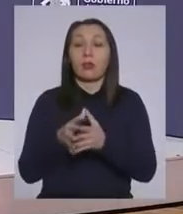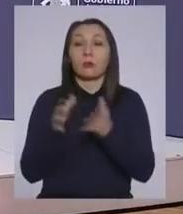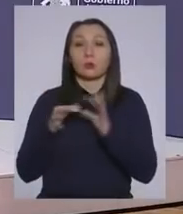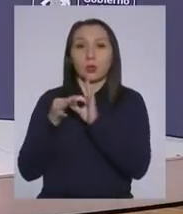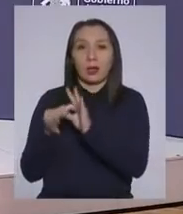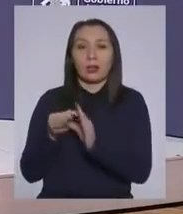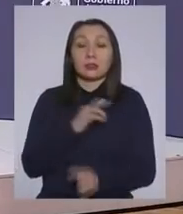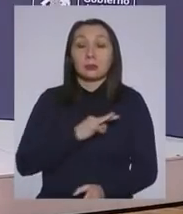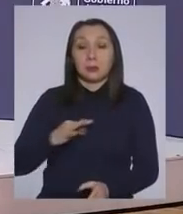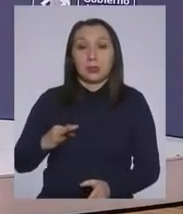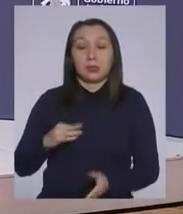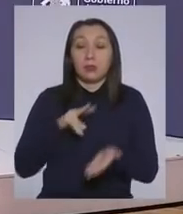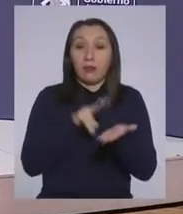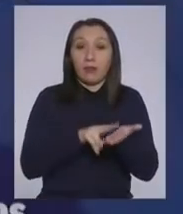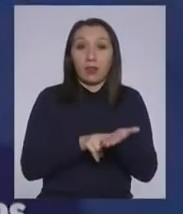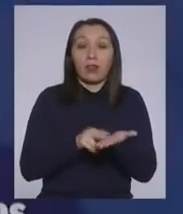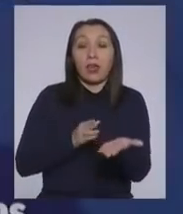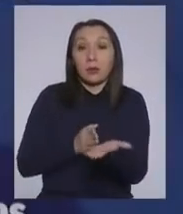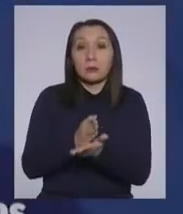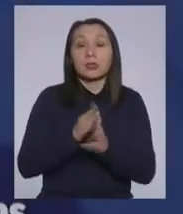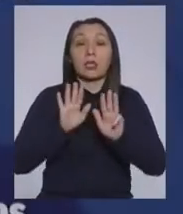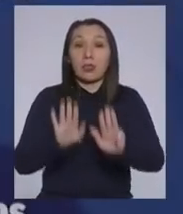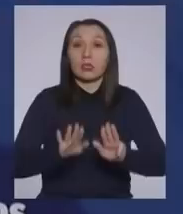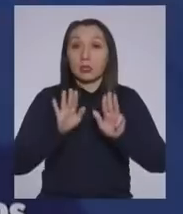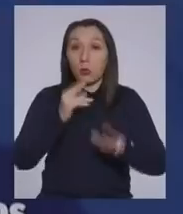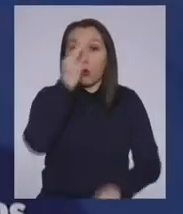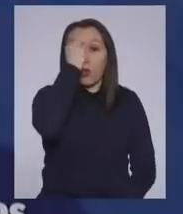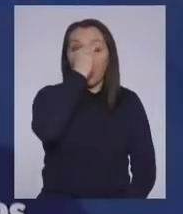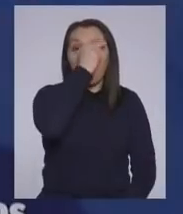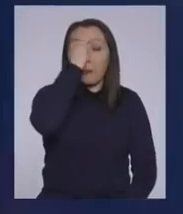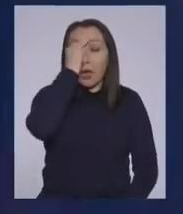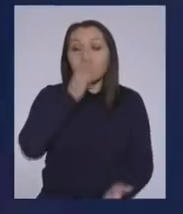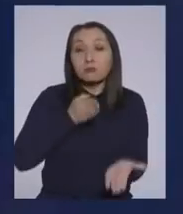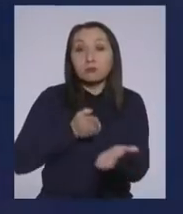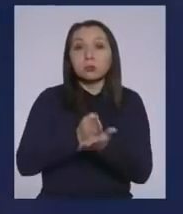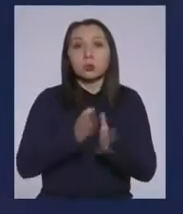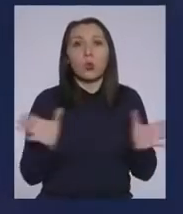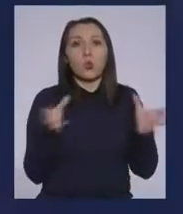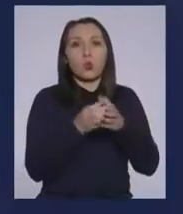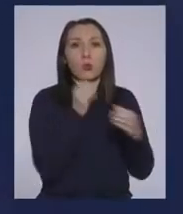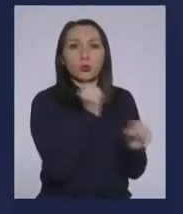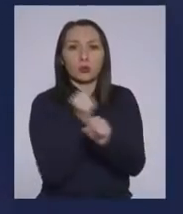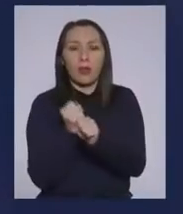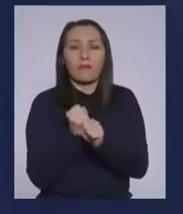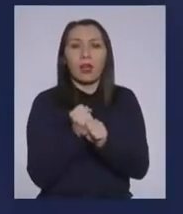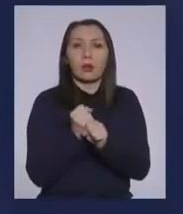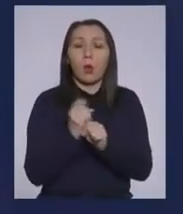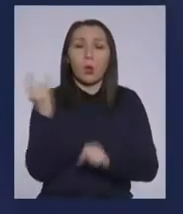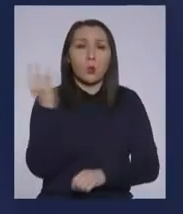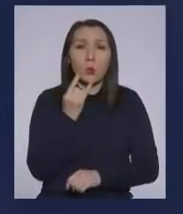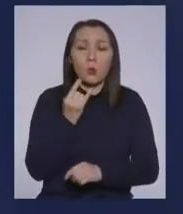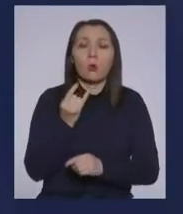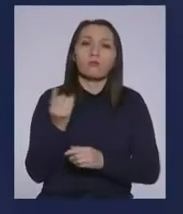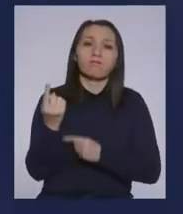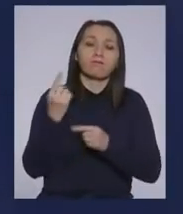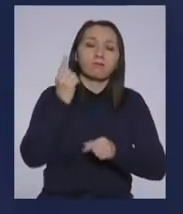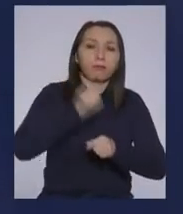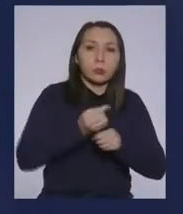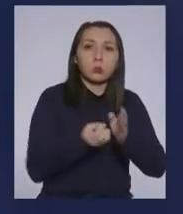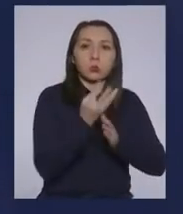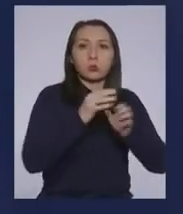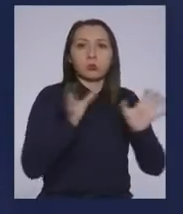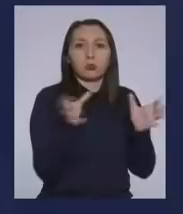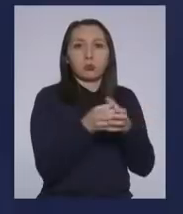gracias, ministro. La verdad es que a contar del 19 de marzo se activó un grupo de trabajo frente a la emergencia, un grupo de trabajo en base